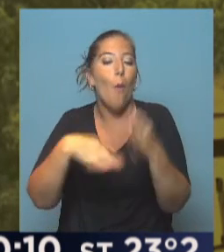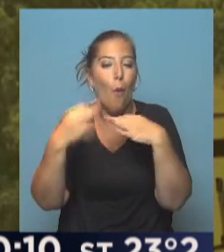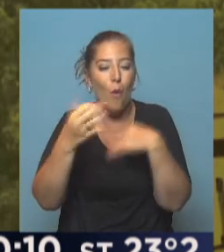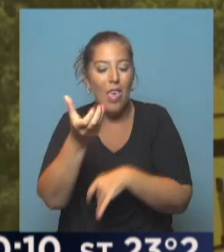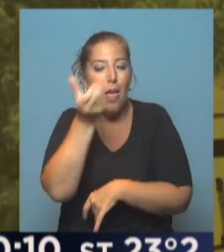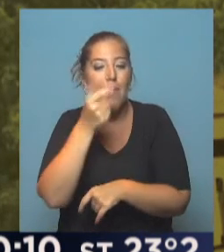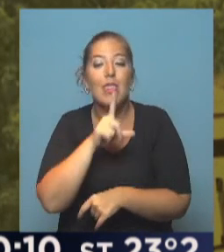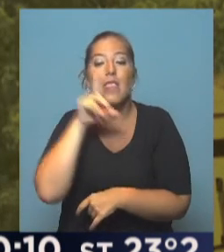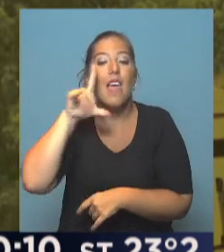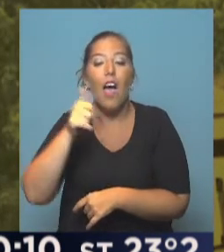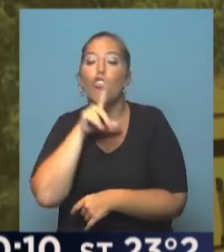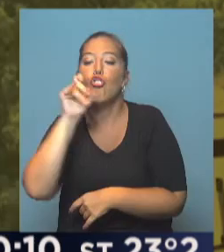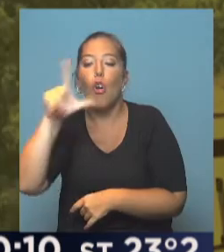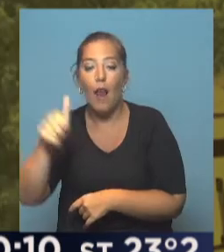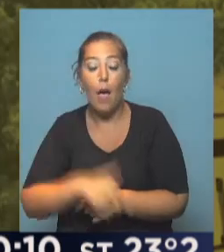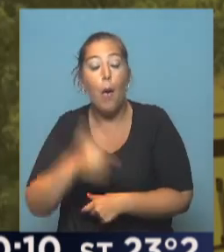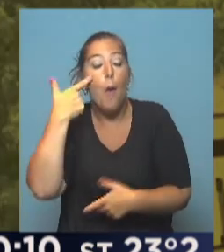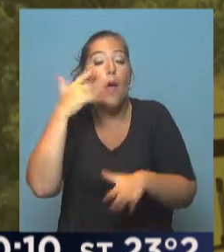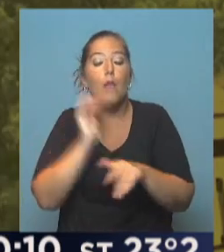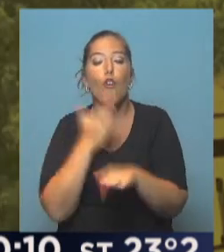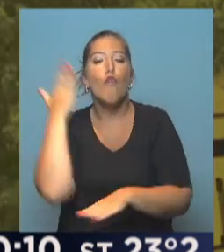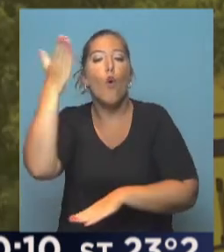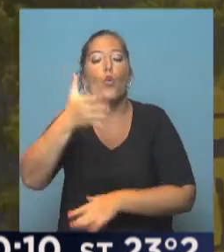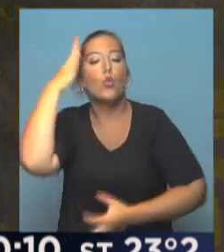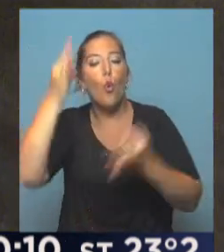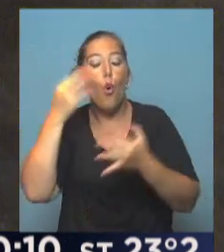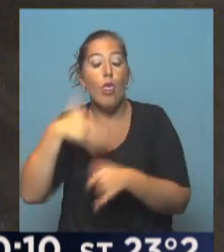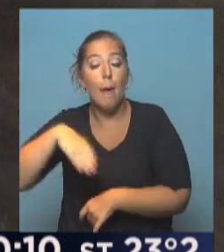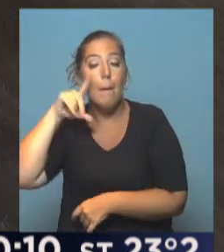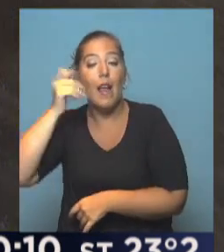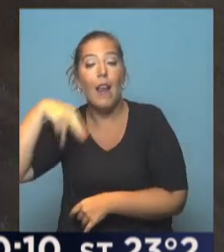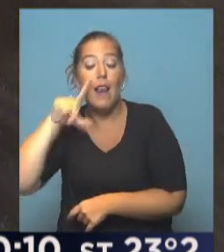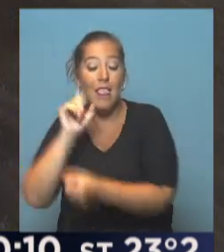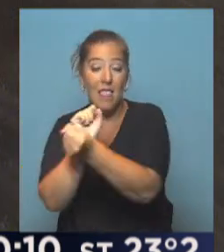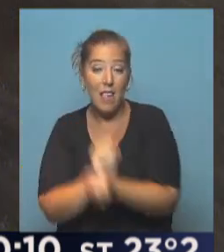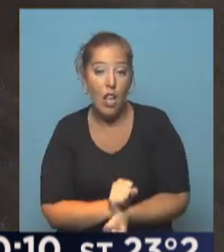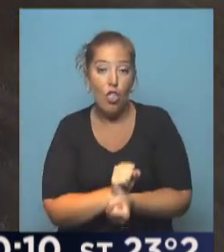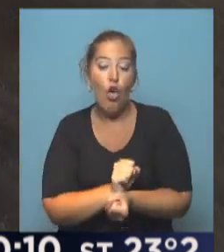sigue el futuro judicial de Milani, detenido con prisión preventiva en La Rioja.